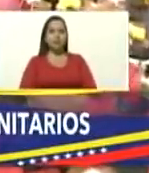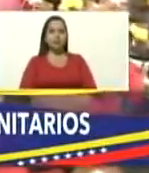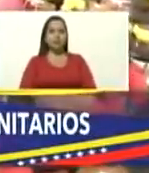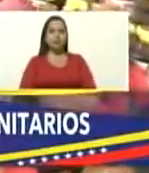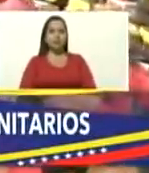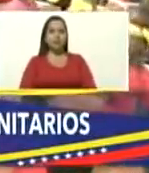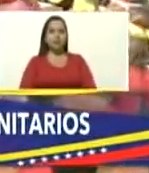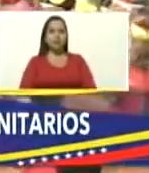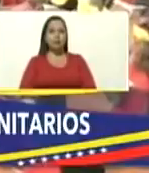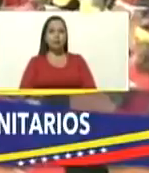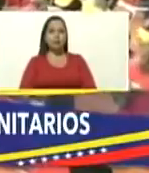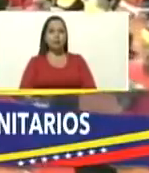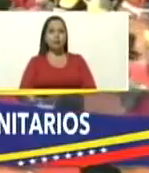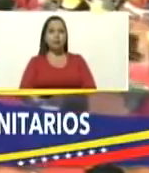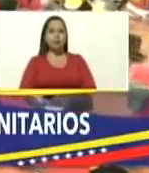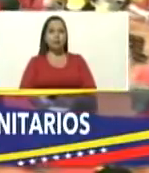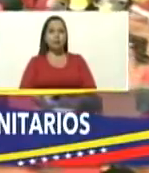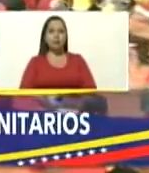¿Ah?